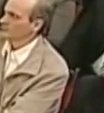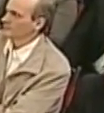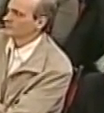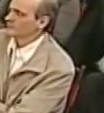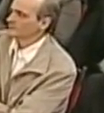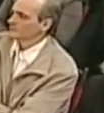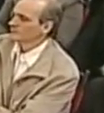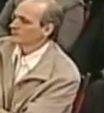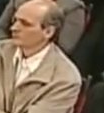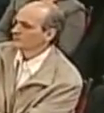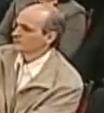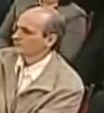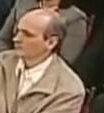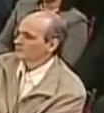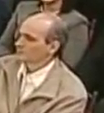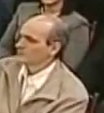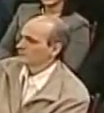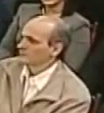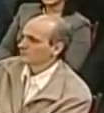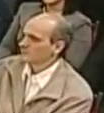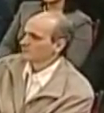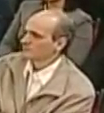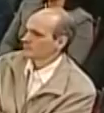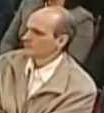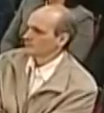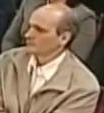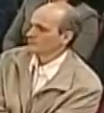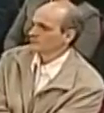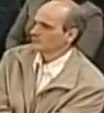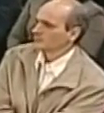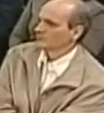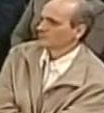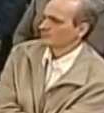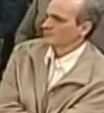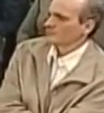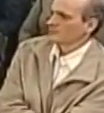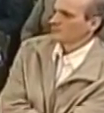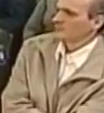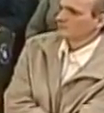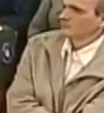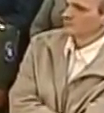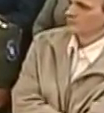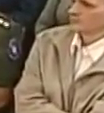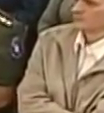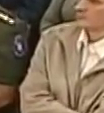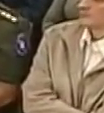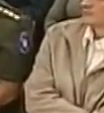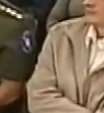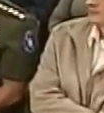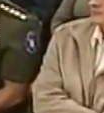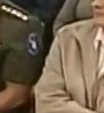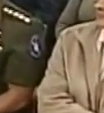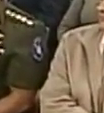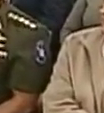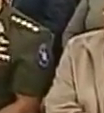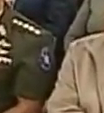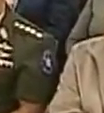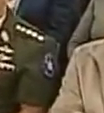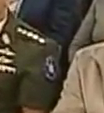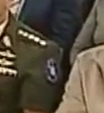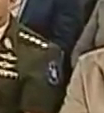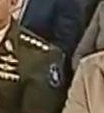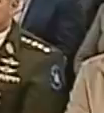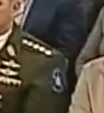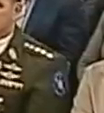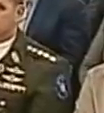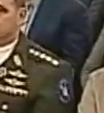Silva, el gobernador del estado Anzoátegui, Antonio Barreto Sira. Igualmente tomó la palabra el gobernador del estado